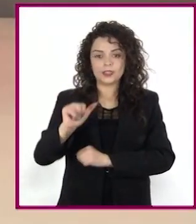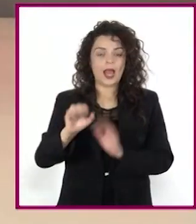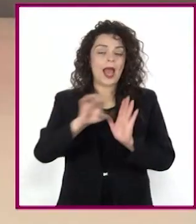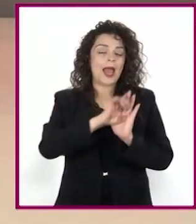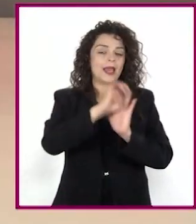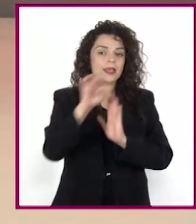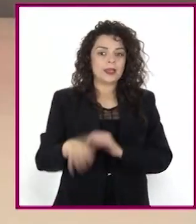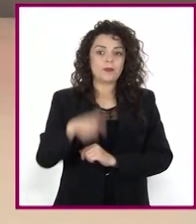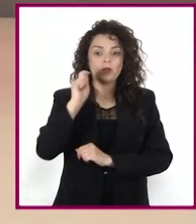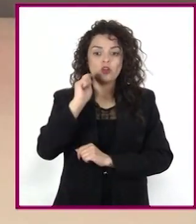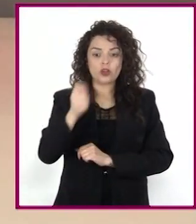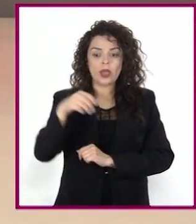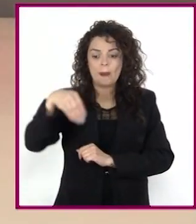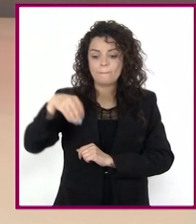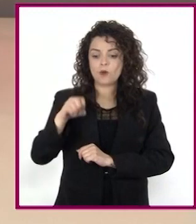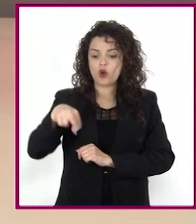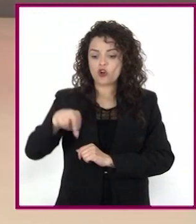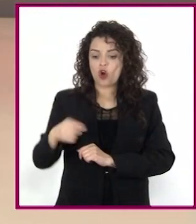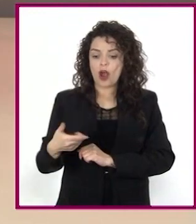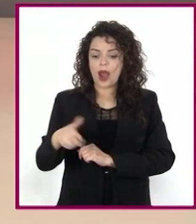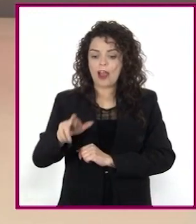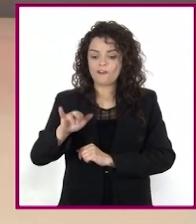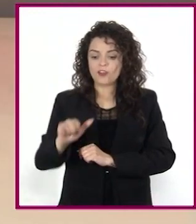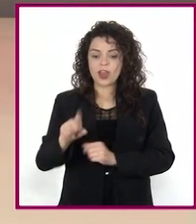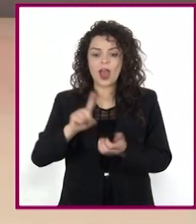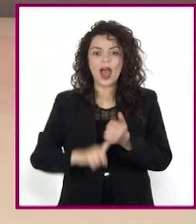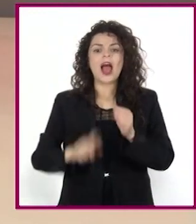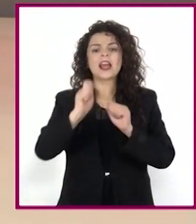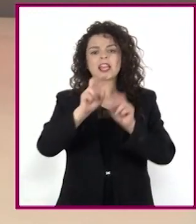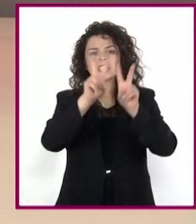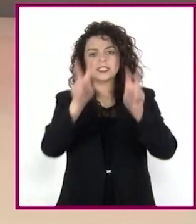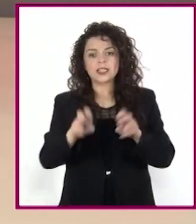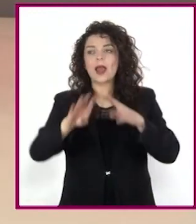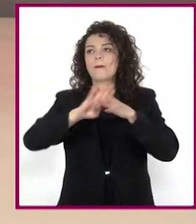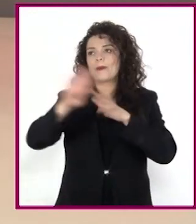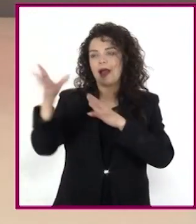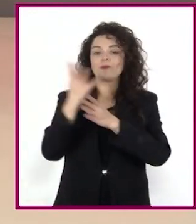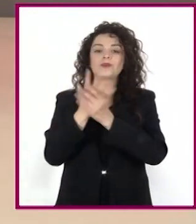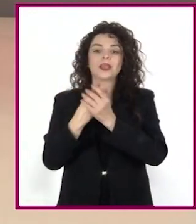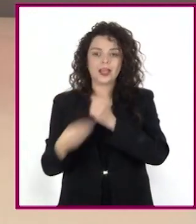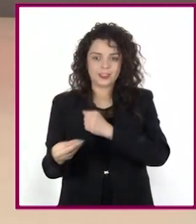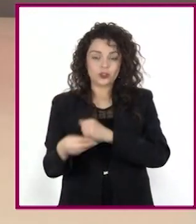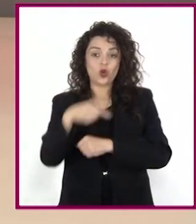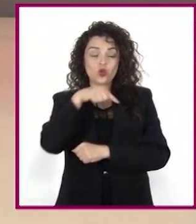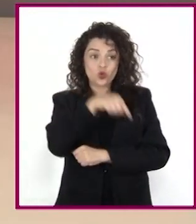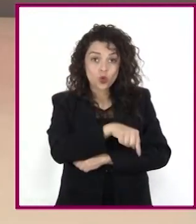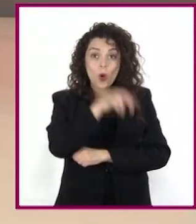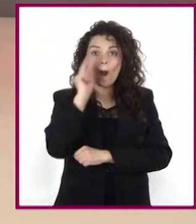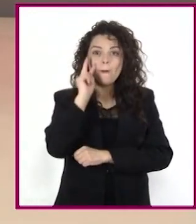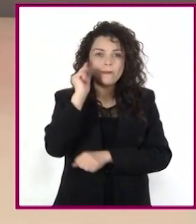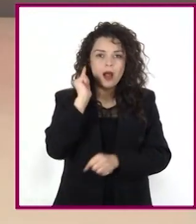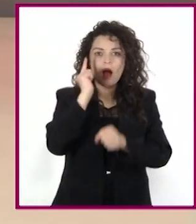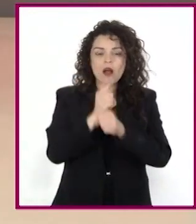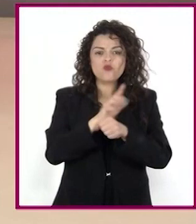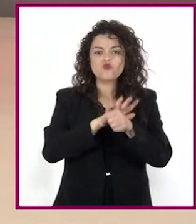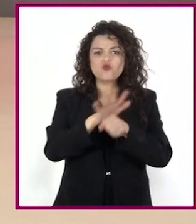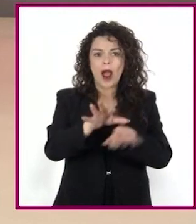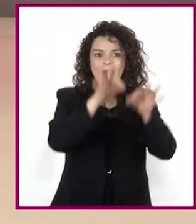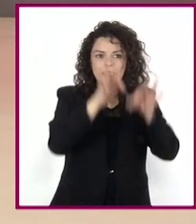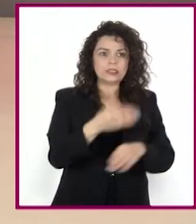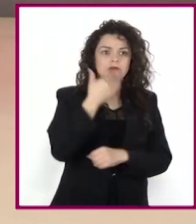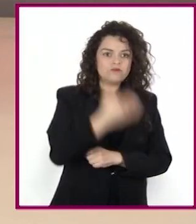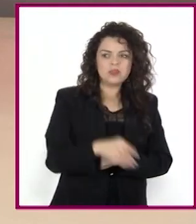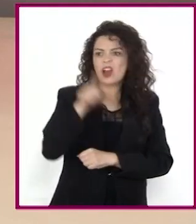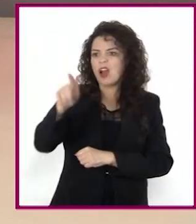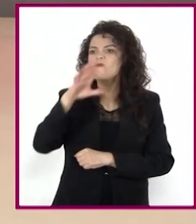un extracto de una monografía? El tema es precisamente la migración. Las y los reto a que identifiquen cuál es el correcto y cuál es el